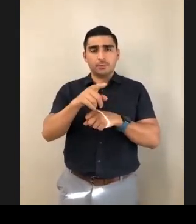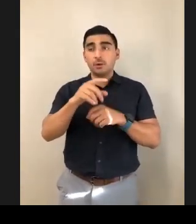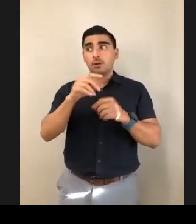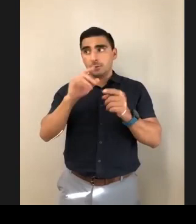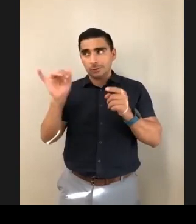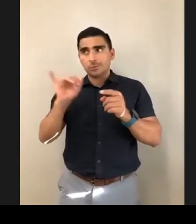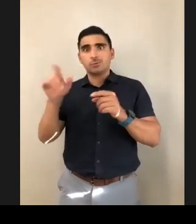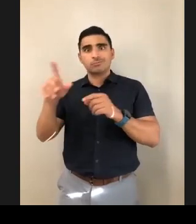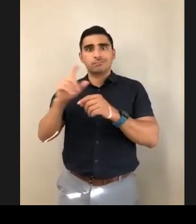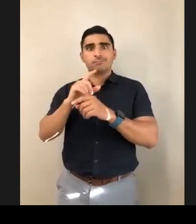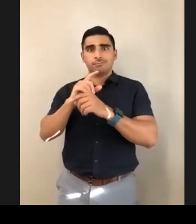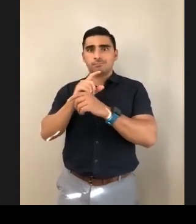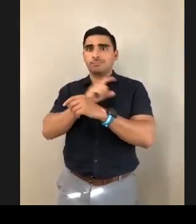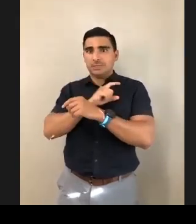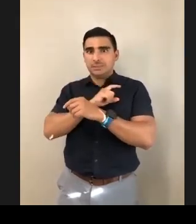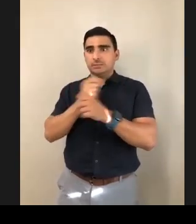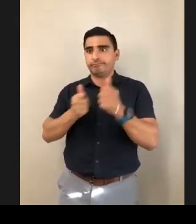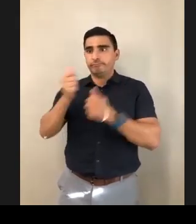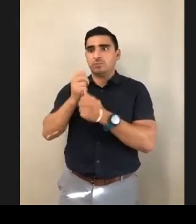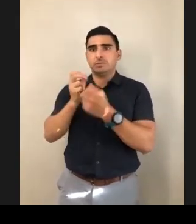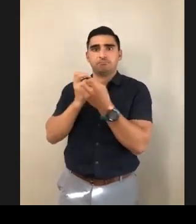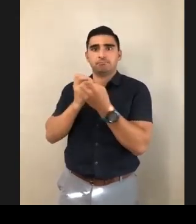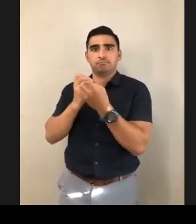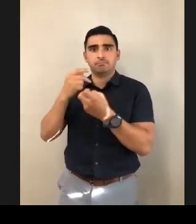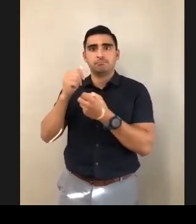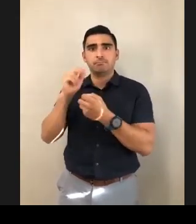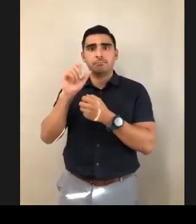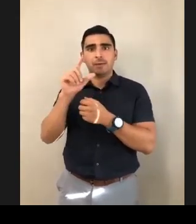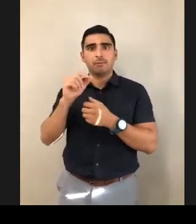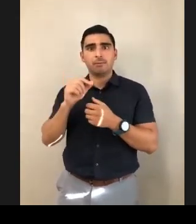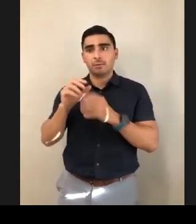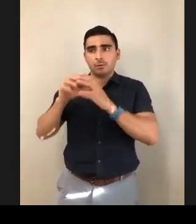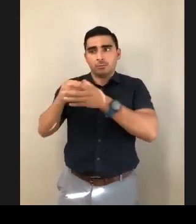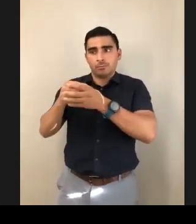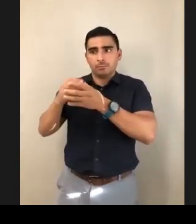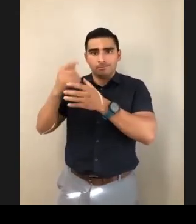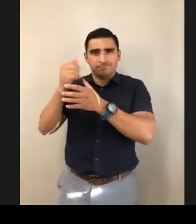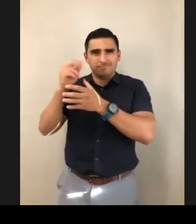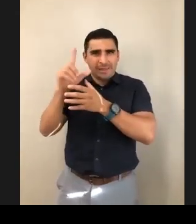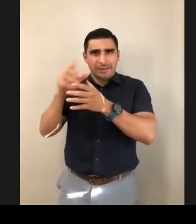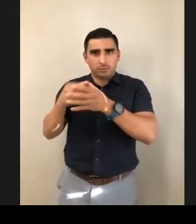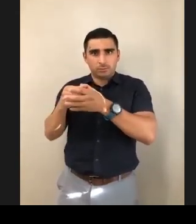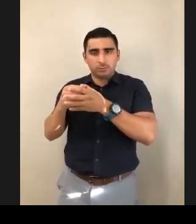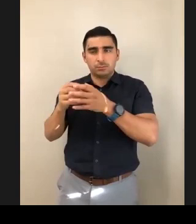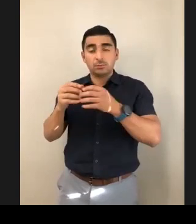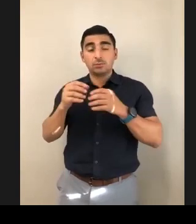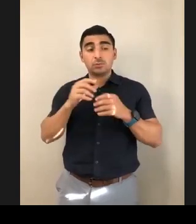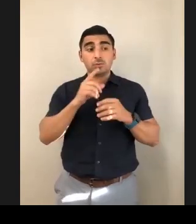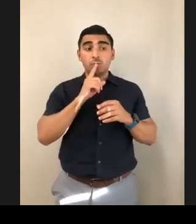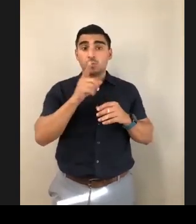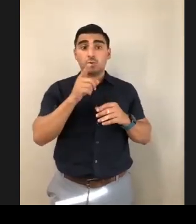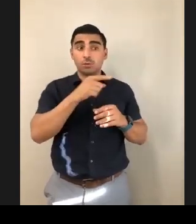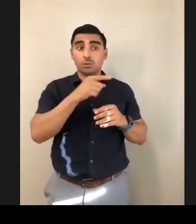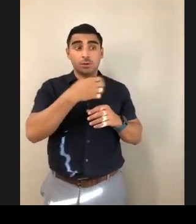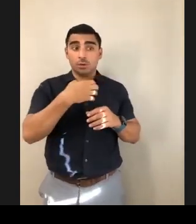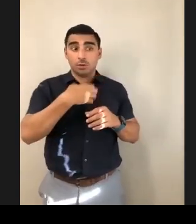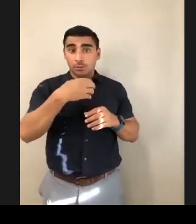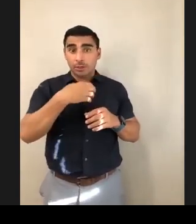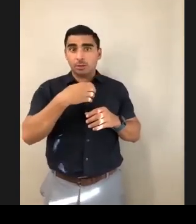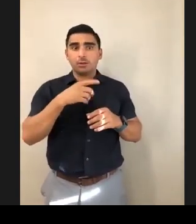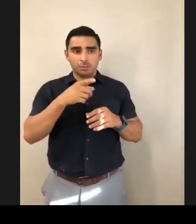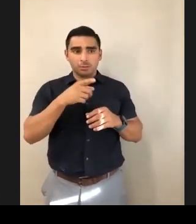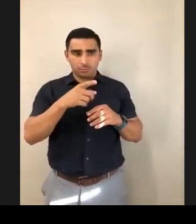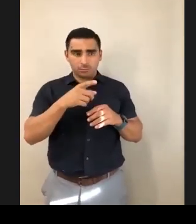también del monitoring de supervisión. Quejas que he recibido tienen que, primero que